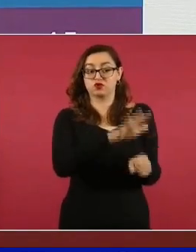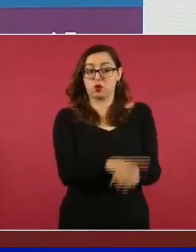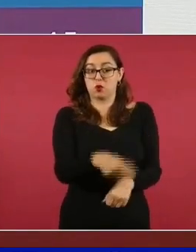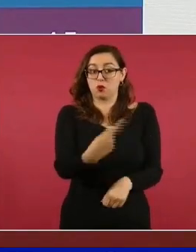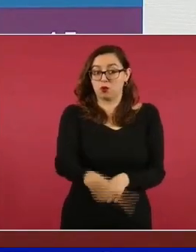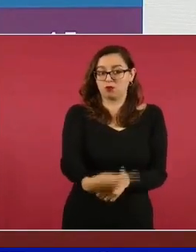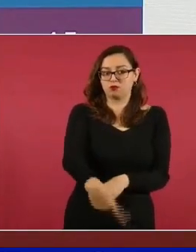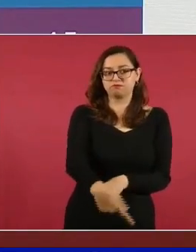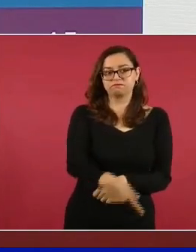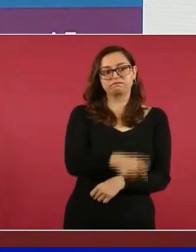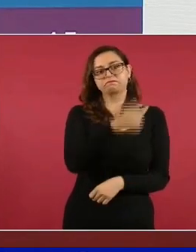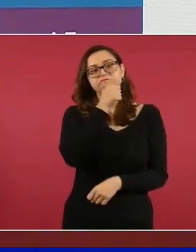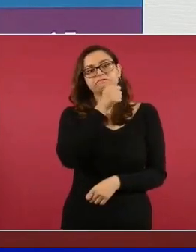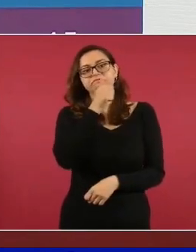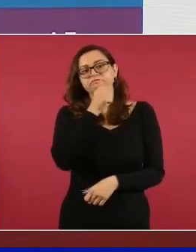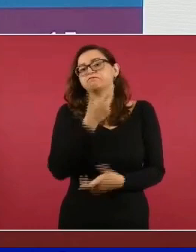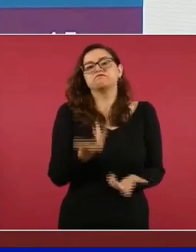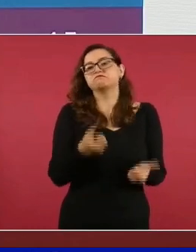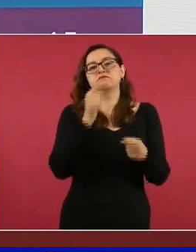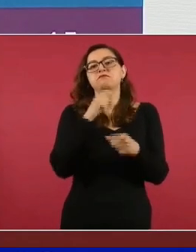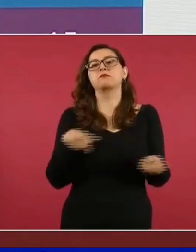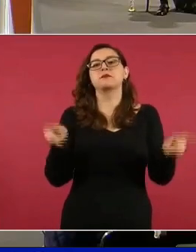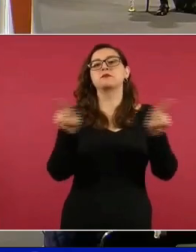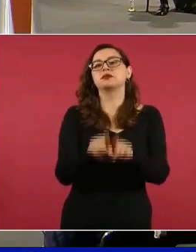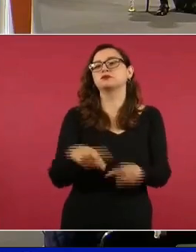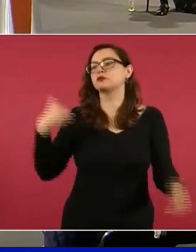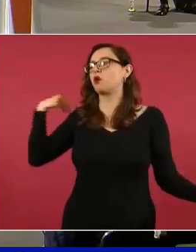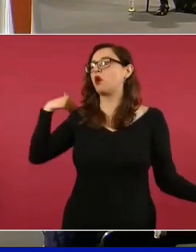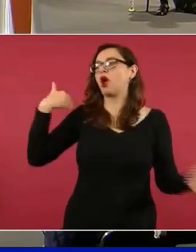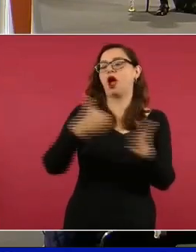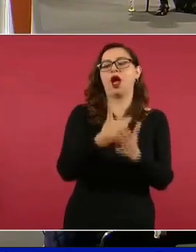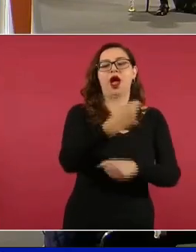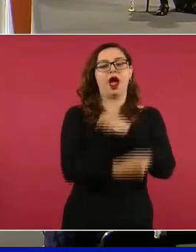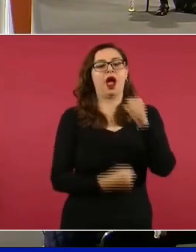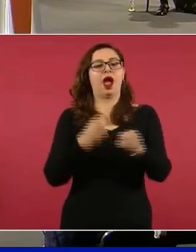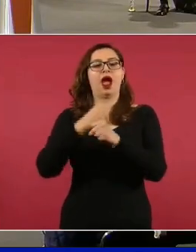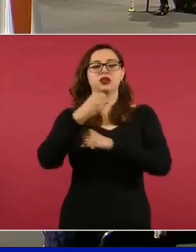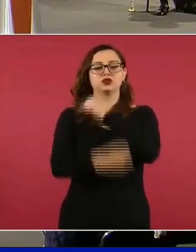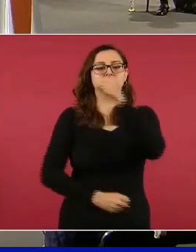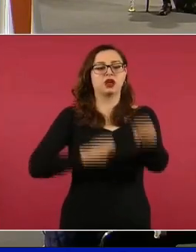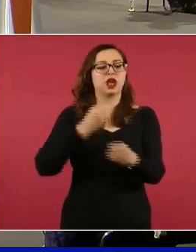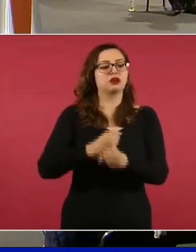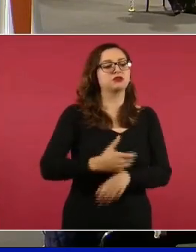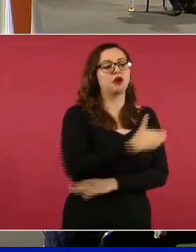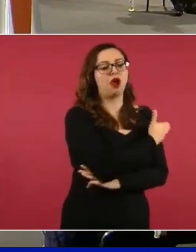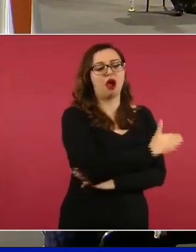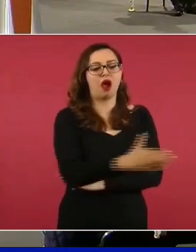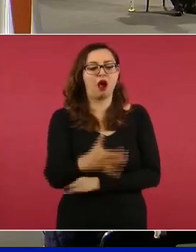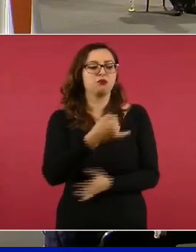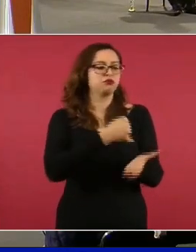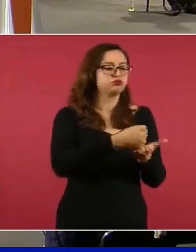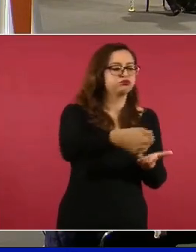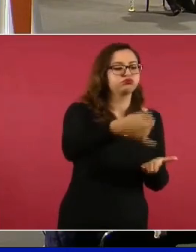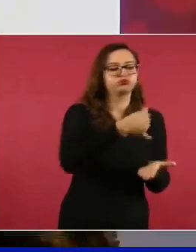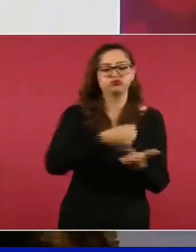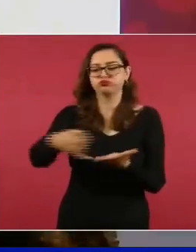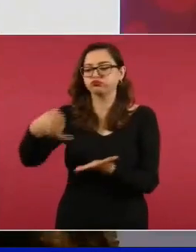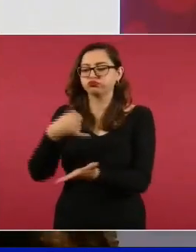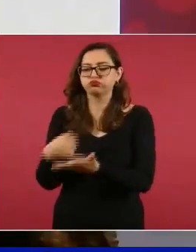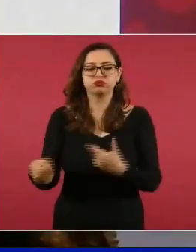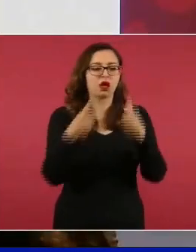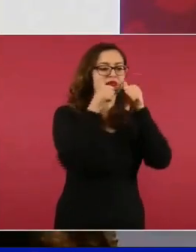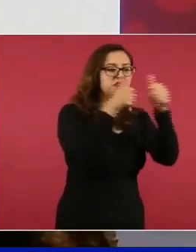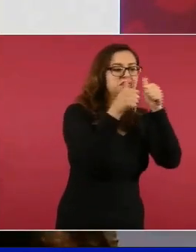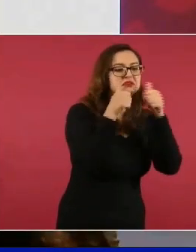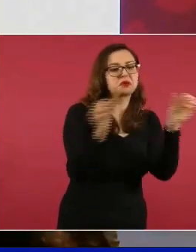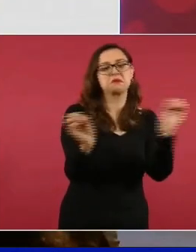Es lo mismo, se abandonó el campo, como se tenía también el abandono la industria petrolera, se dedicaban nada